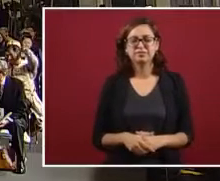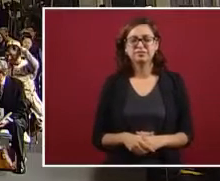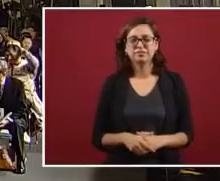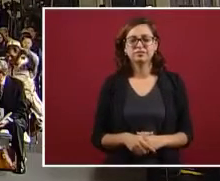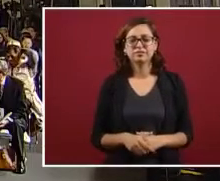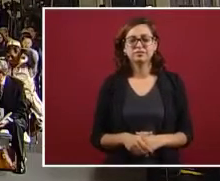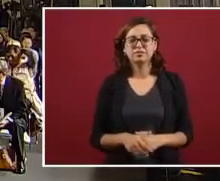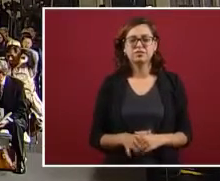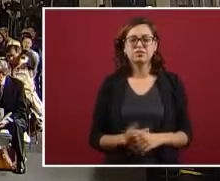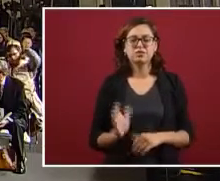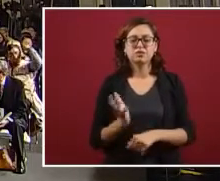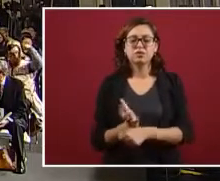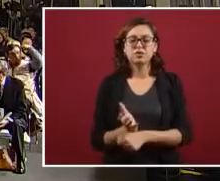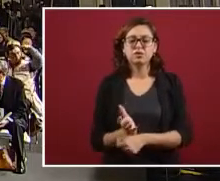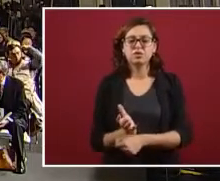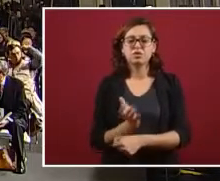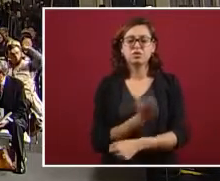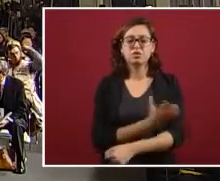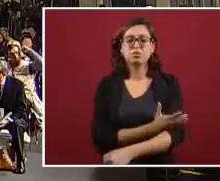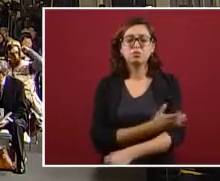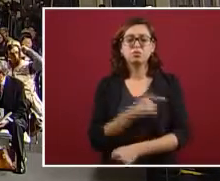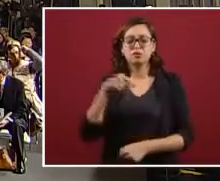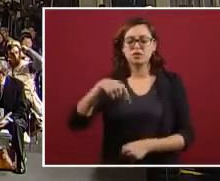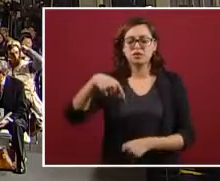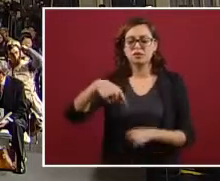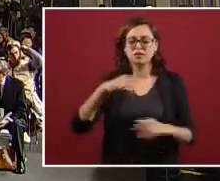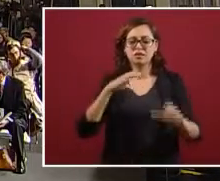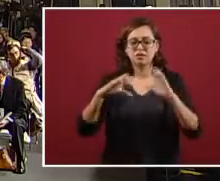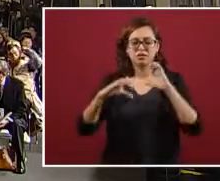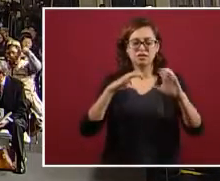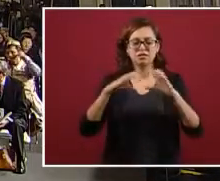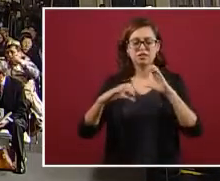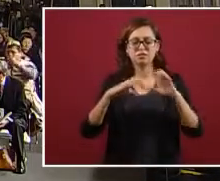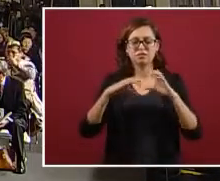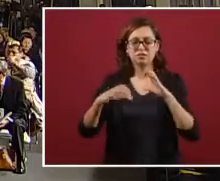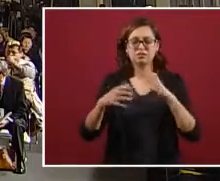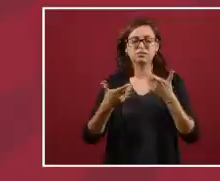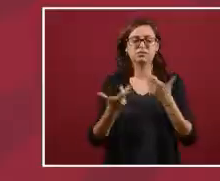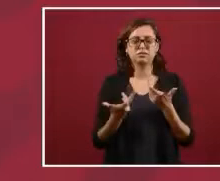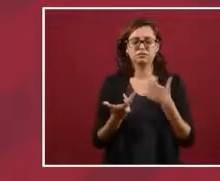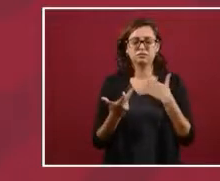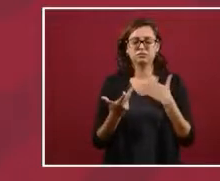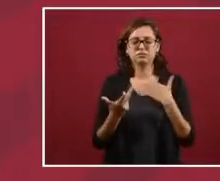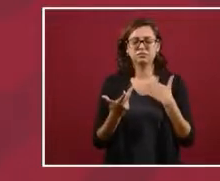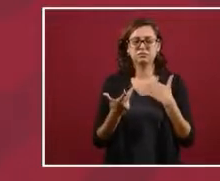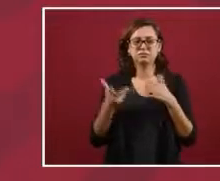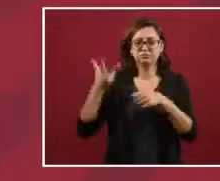que… de comunicación, o sea, que van